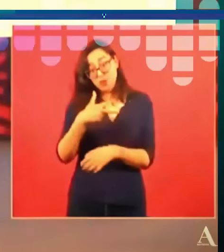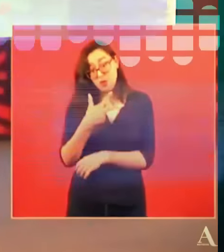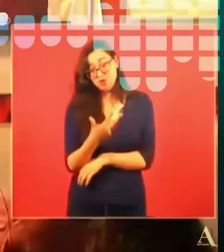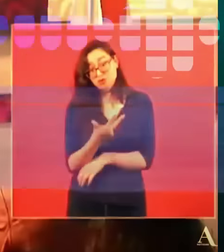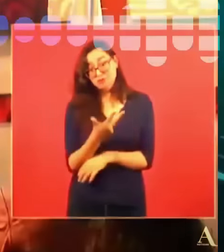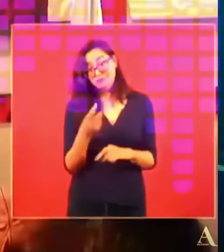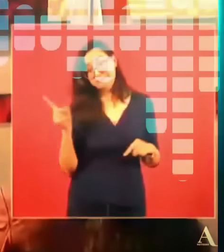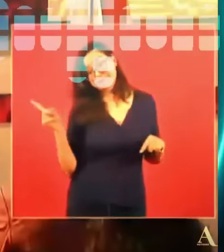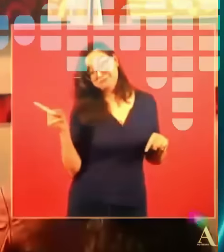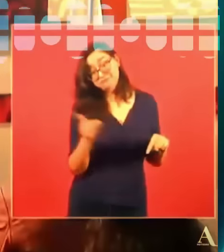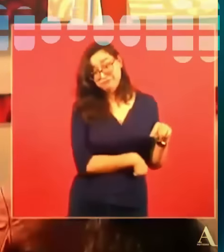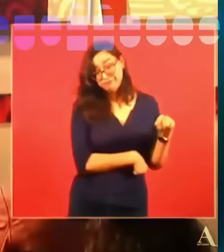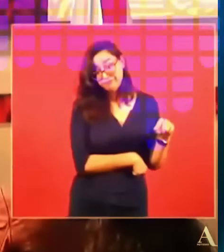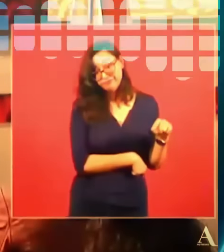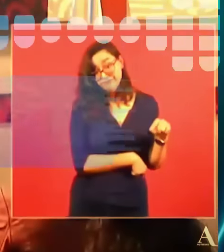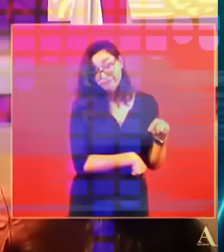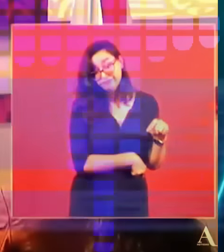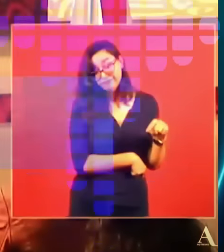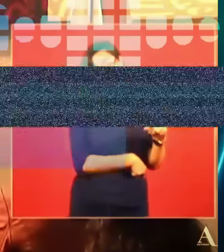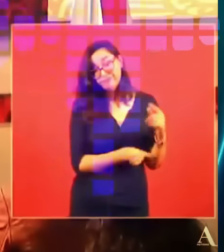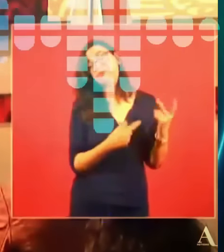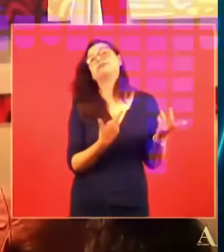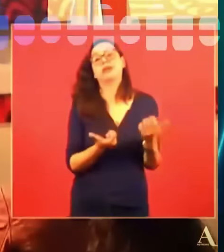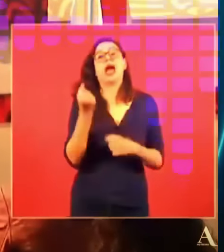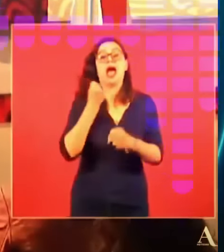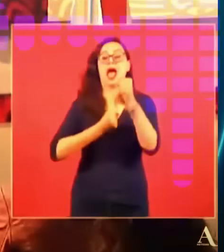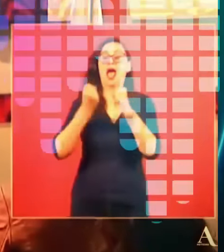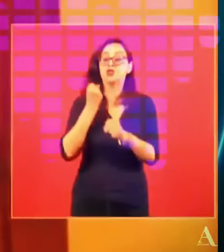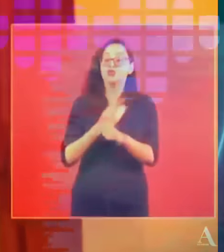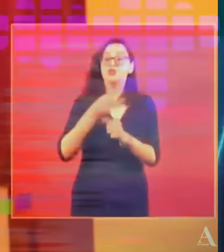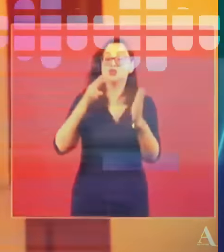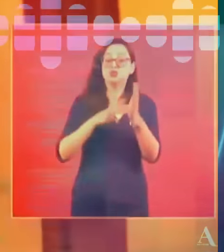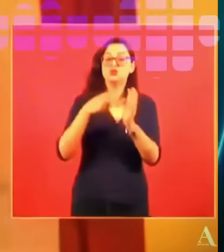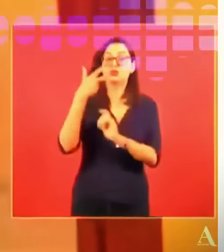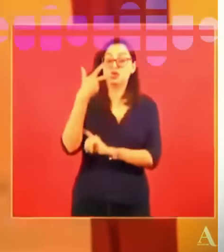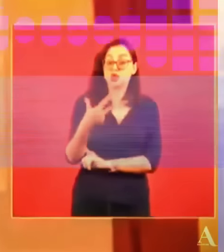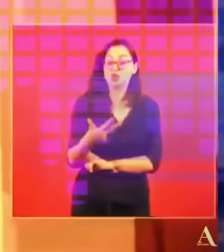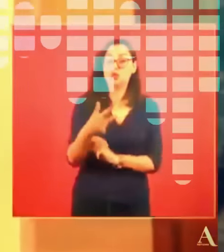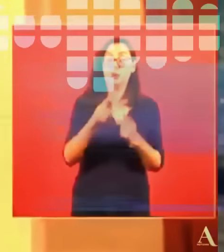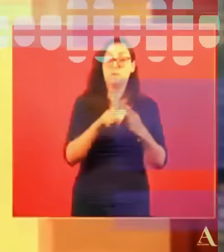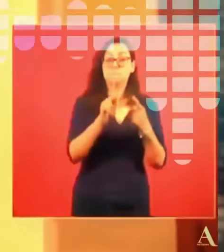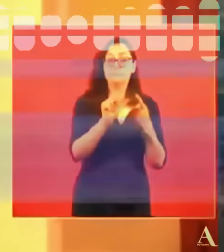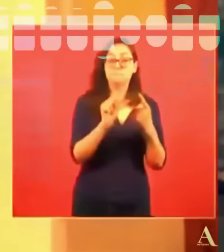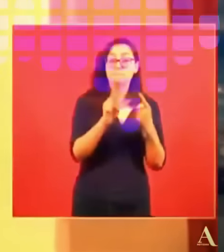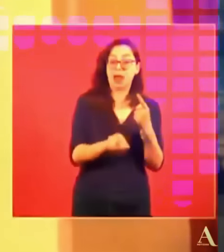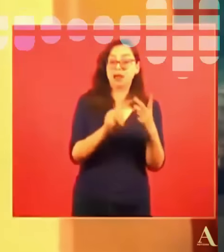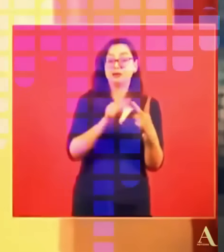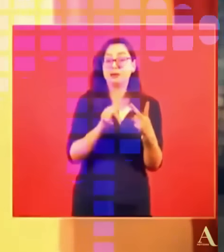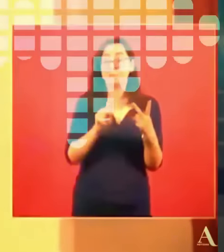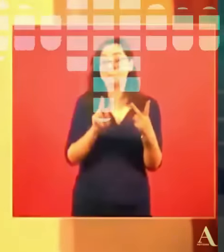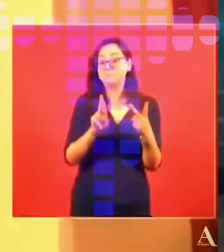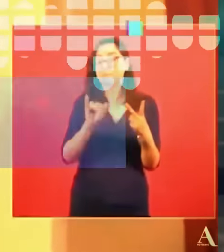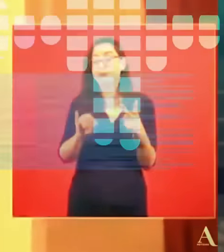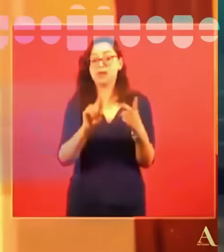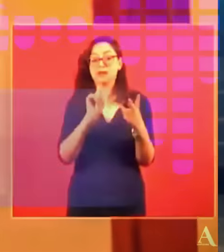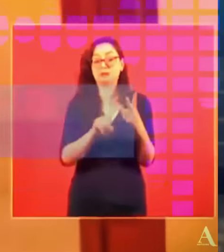Bueno, hicieron campaña incluso personas de Morena con siglas del PT, se deben tratar igual las coaliciones que los partidos